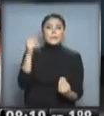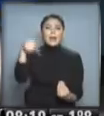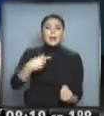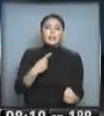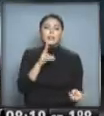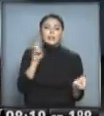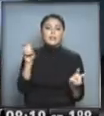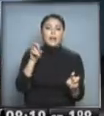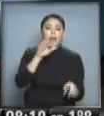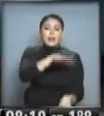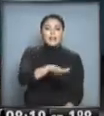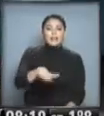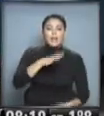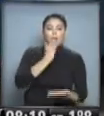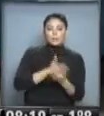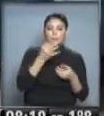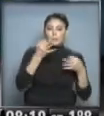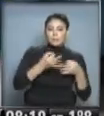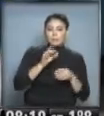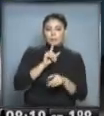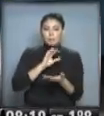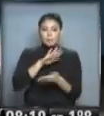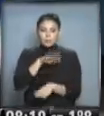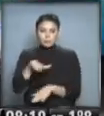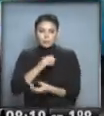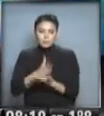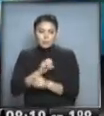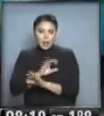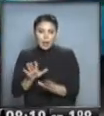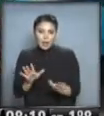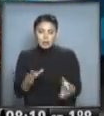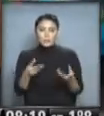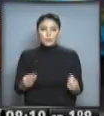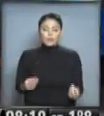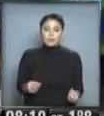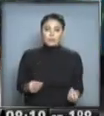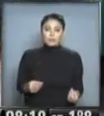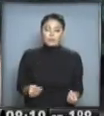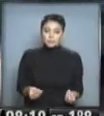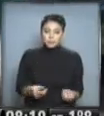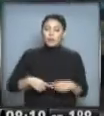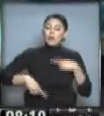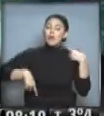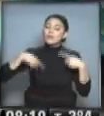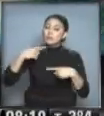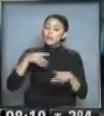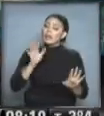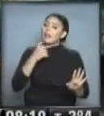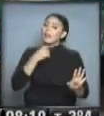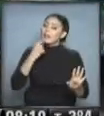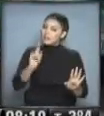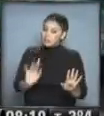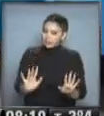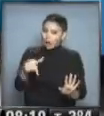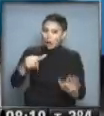tema de los chicos que se portan mal en un simposio de estas características porque sigue ocurriendo quiero decir con esto que